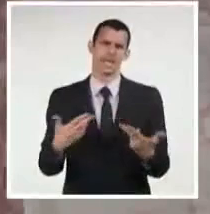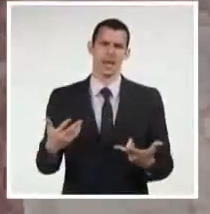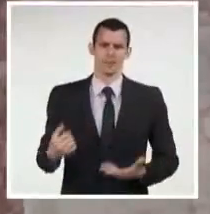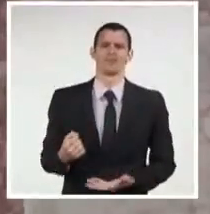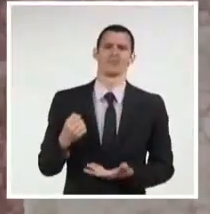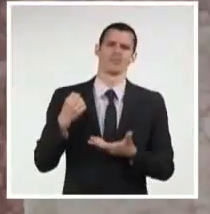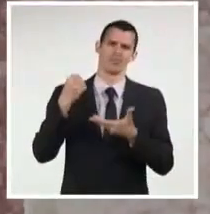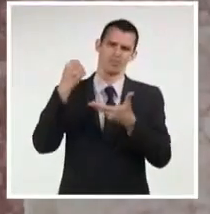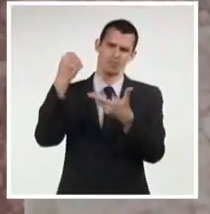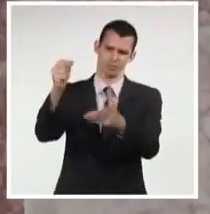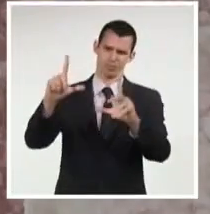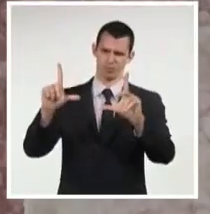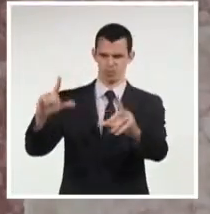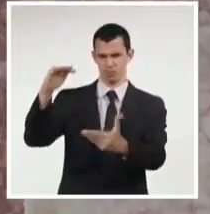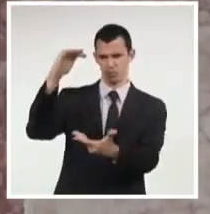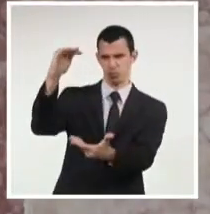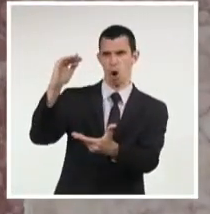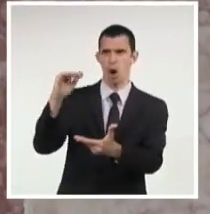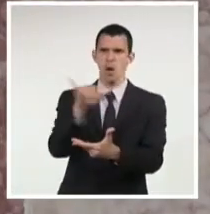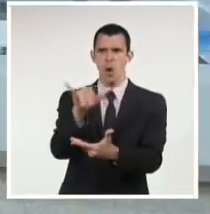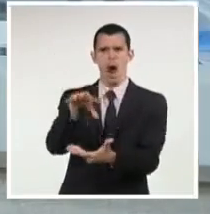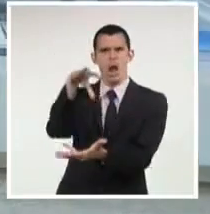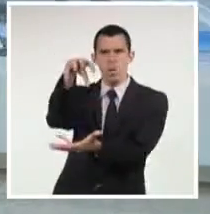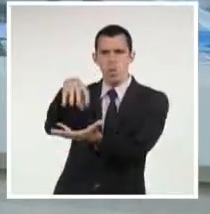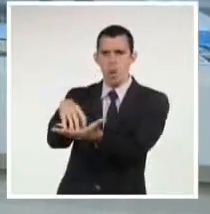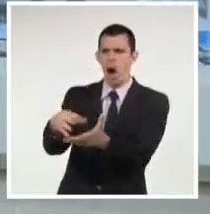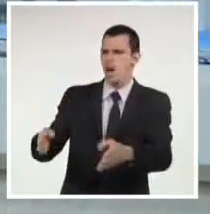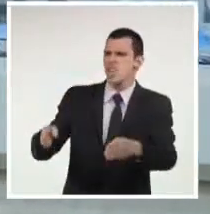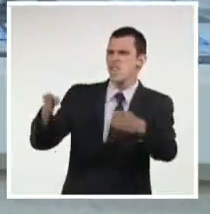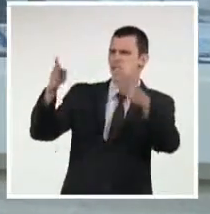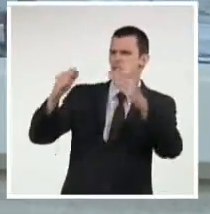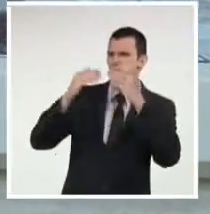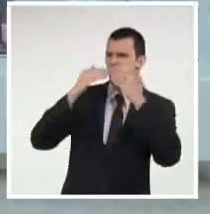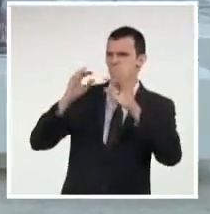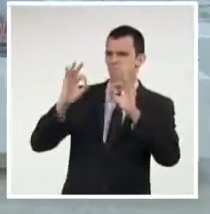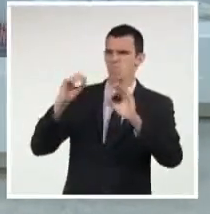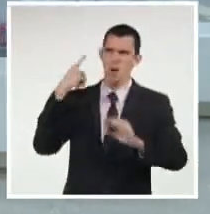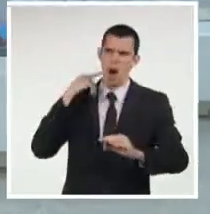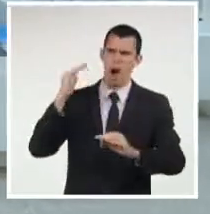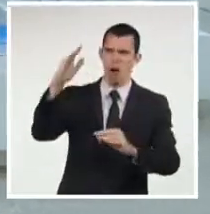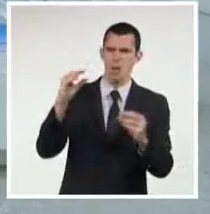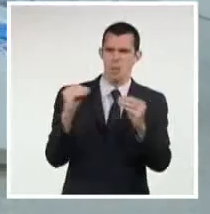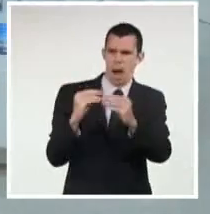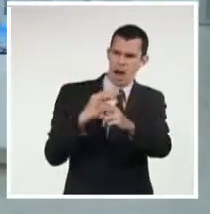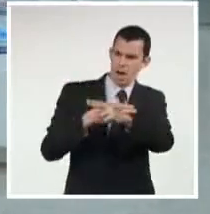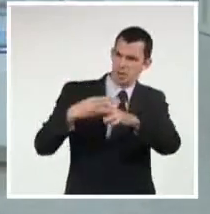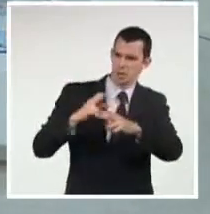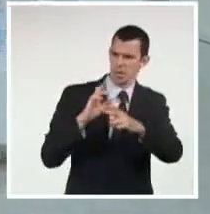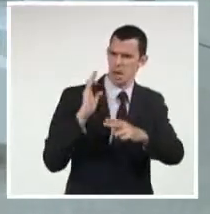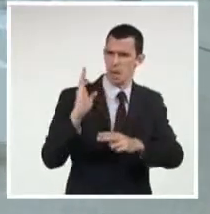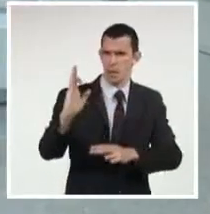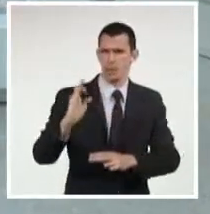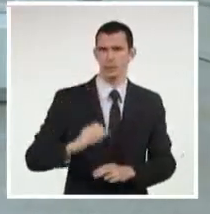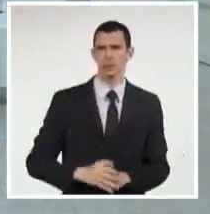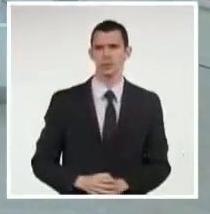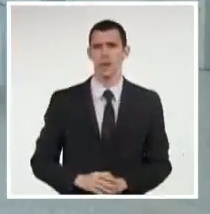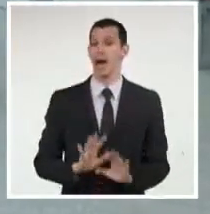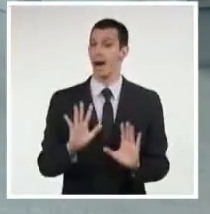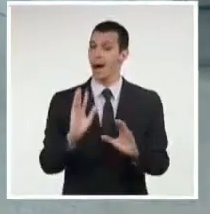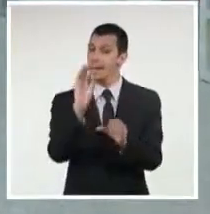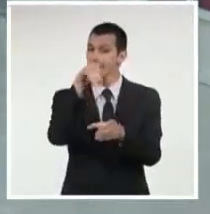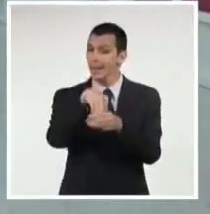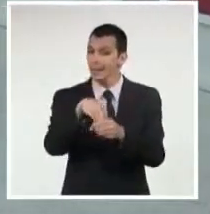Maceo la condición de monumento nacional. Disímiles elementos históricos la hacen acreedora de